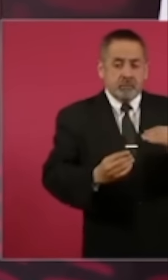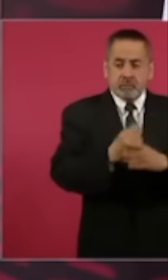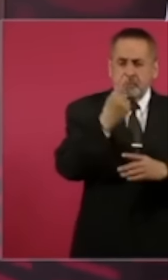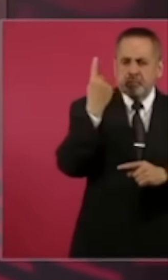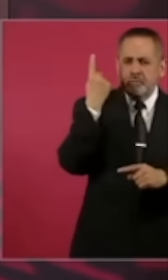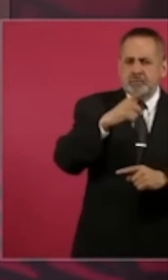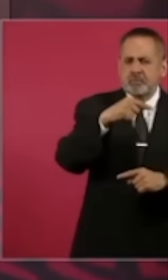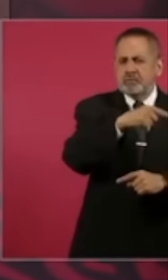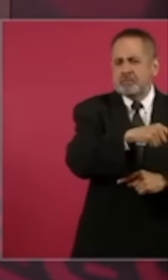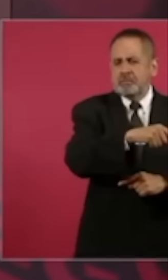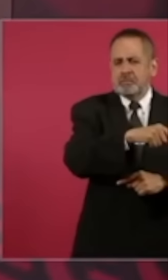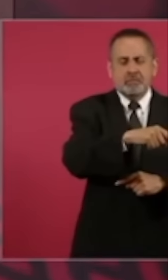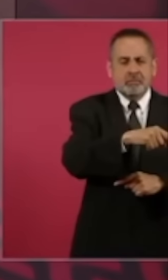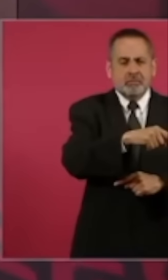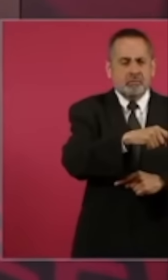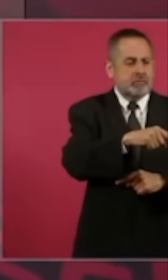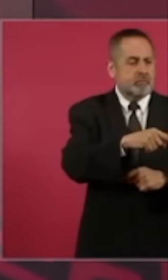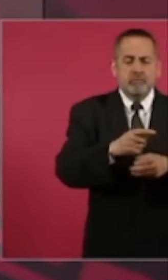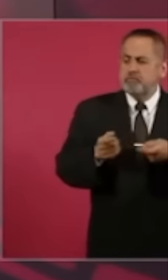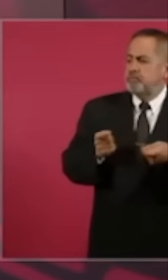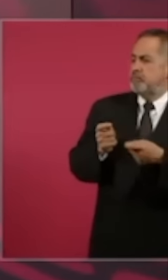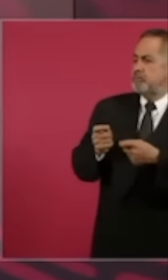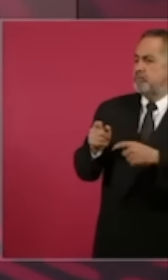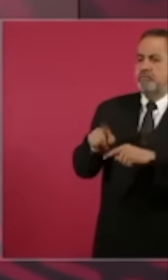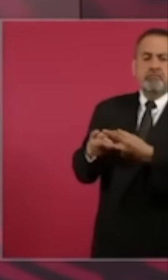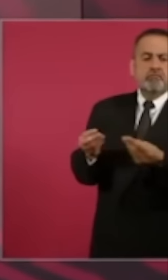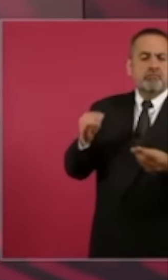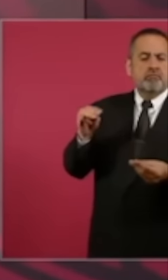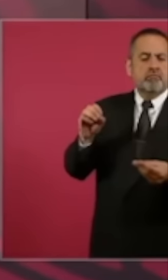para que no hubiese monopolio